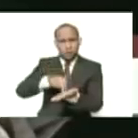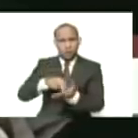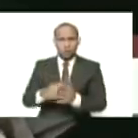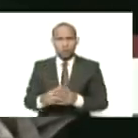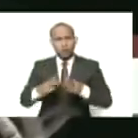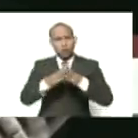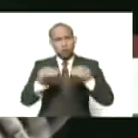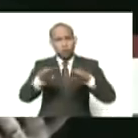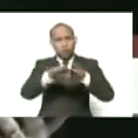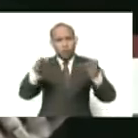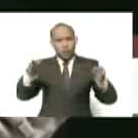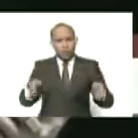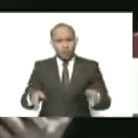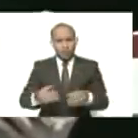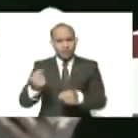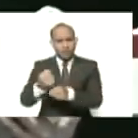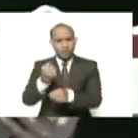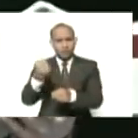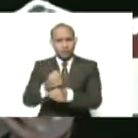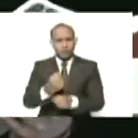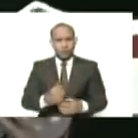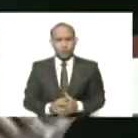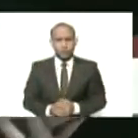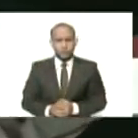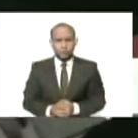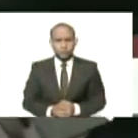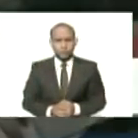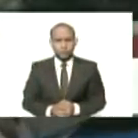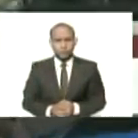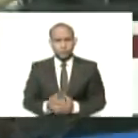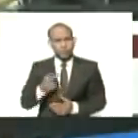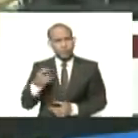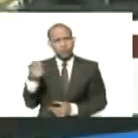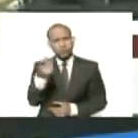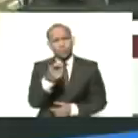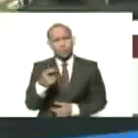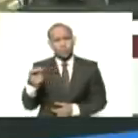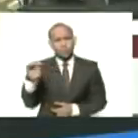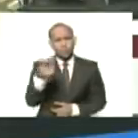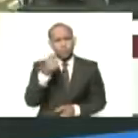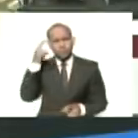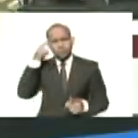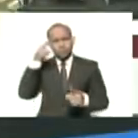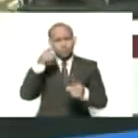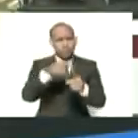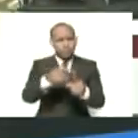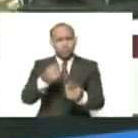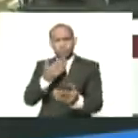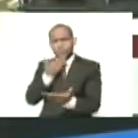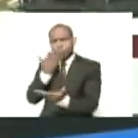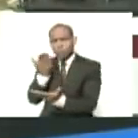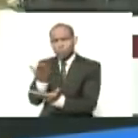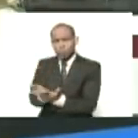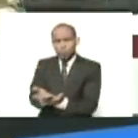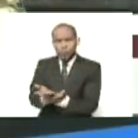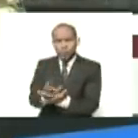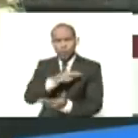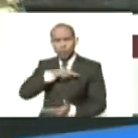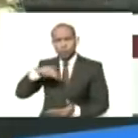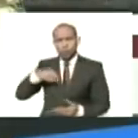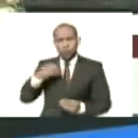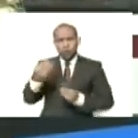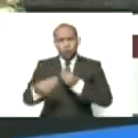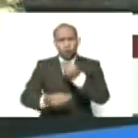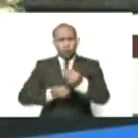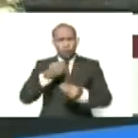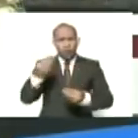las mesas de trabajo en búsqueda de las propuestas. Lo hemos hecho a través